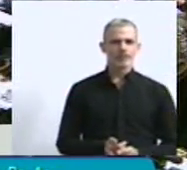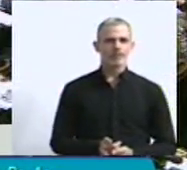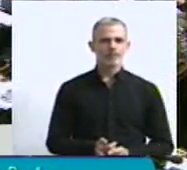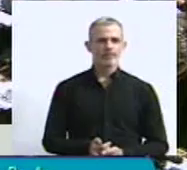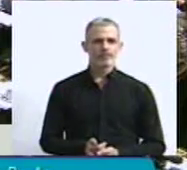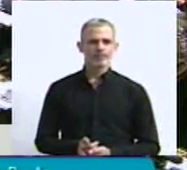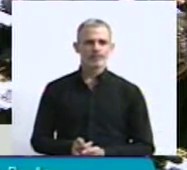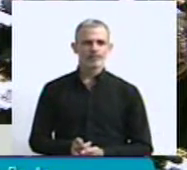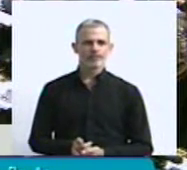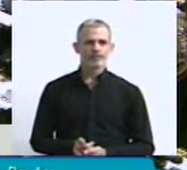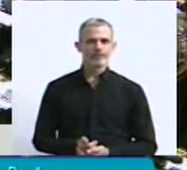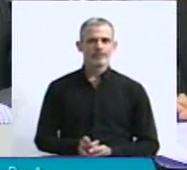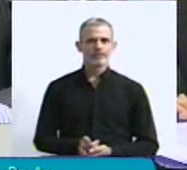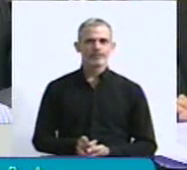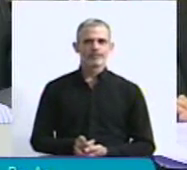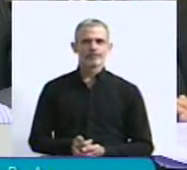Me voy a referir,